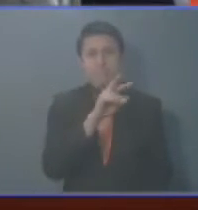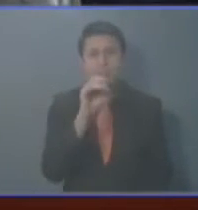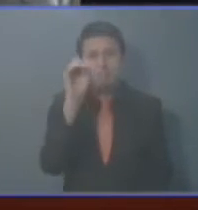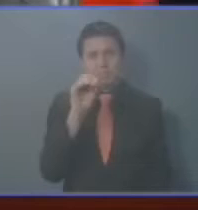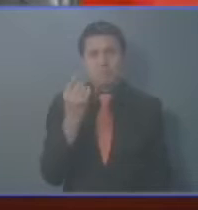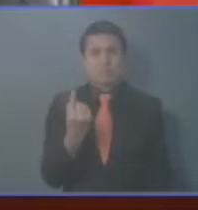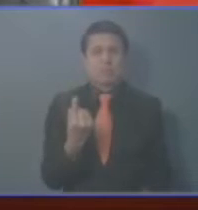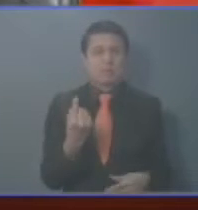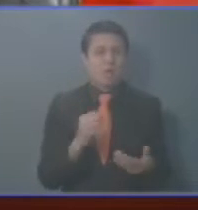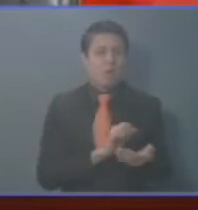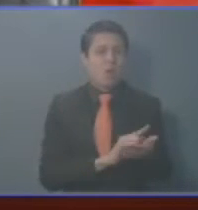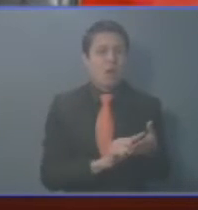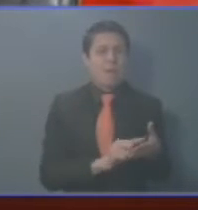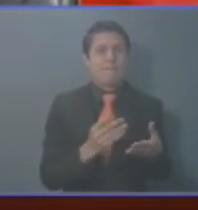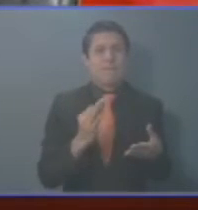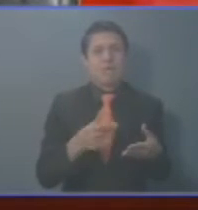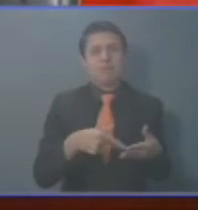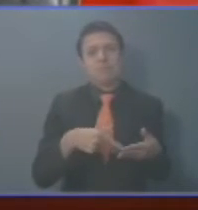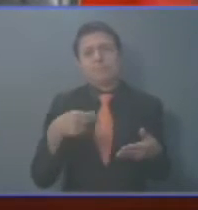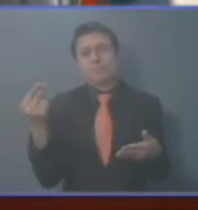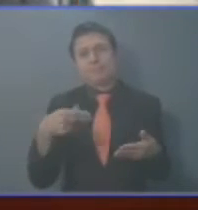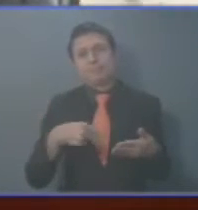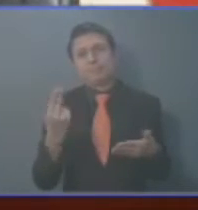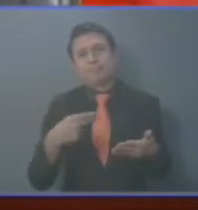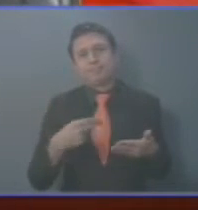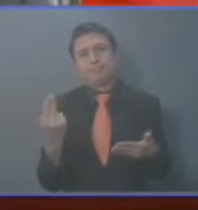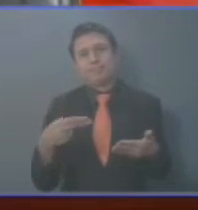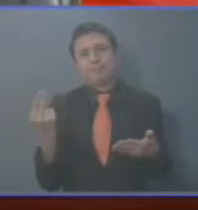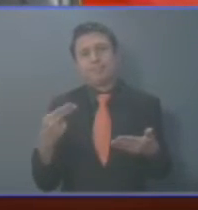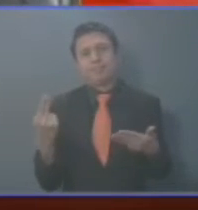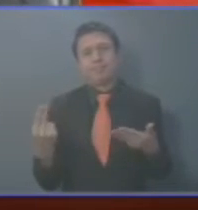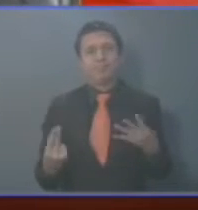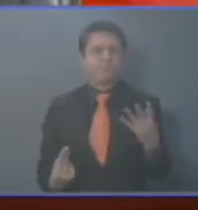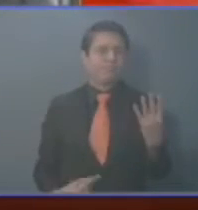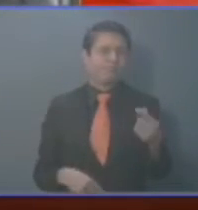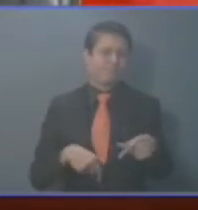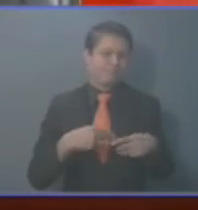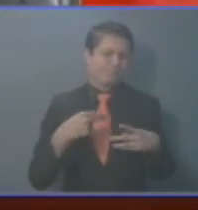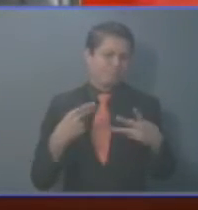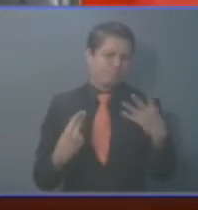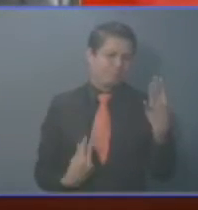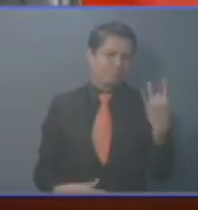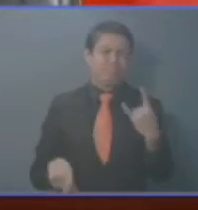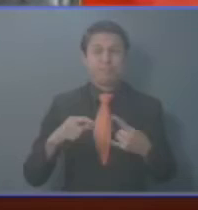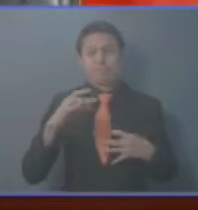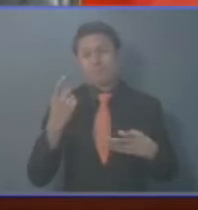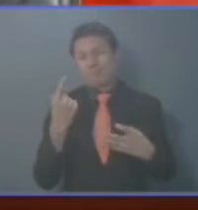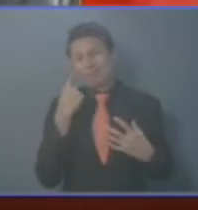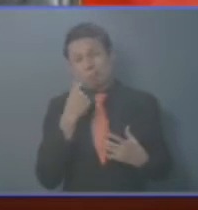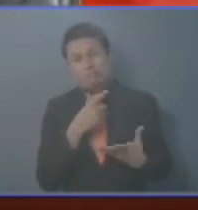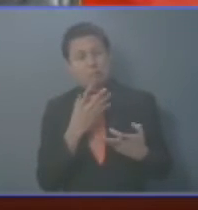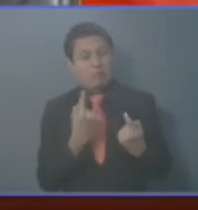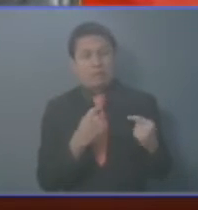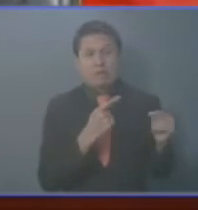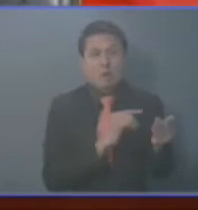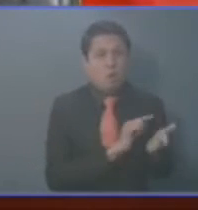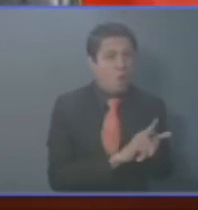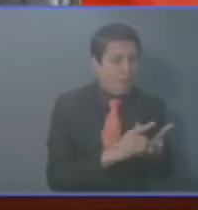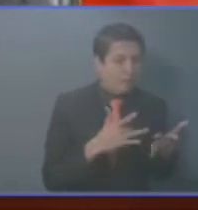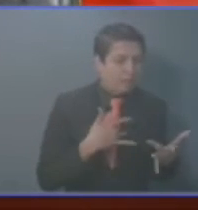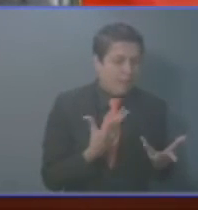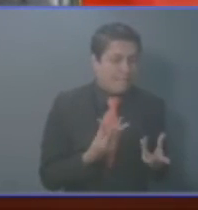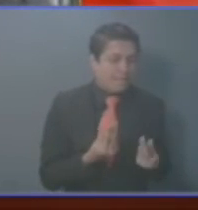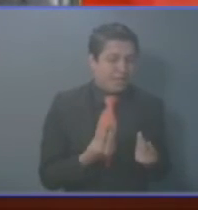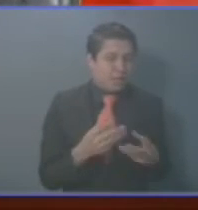de deserción estudiantil. Quinto, infraestructura, mobiliario y equipo escolar deteriorados e insuficientes